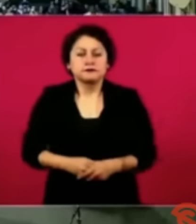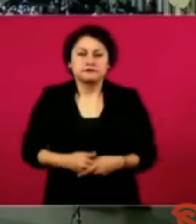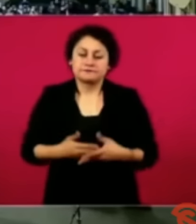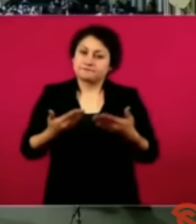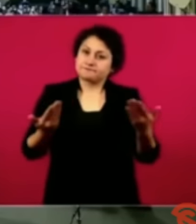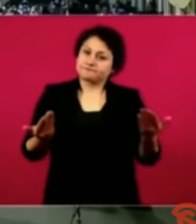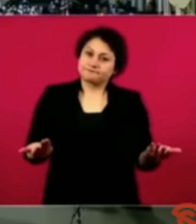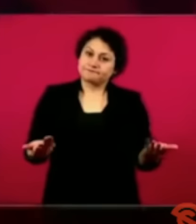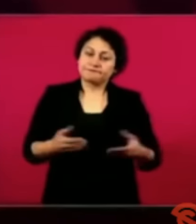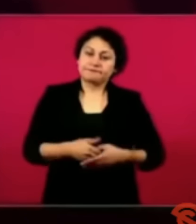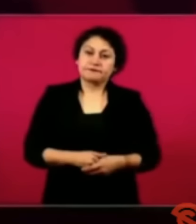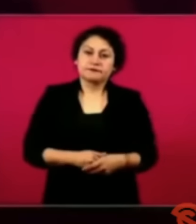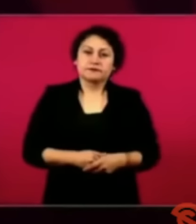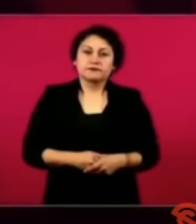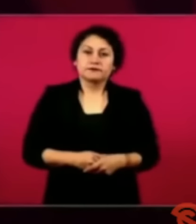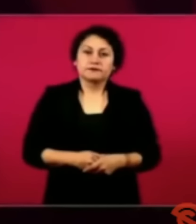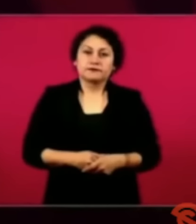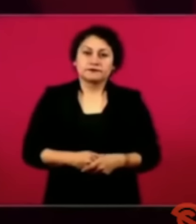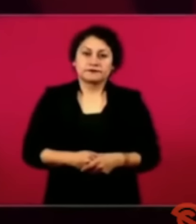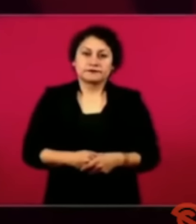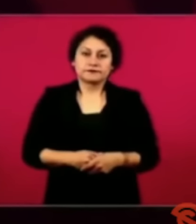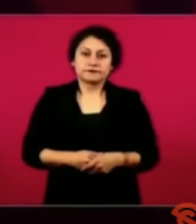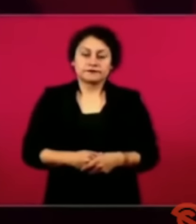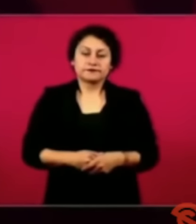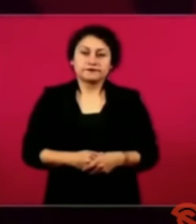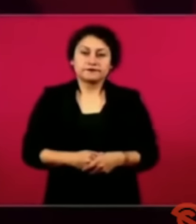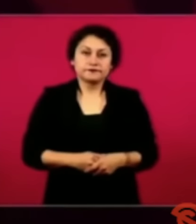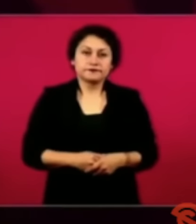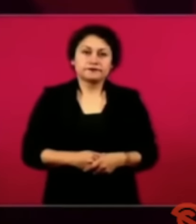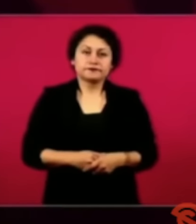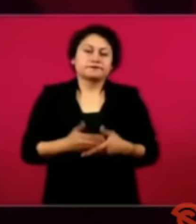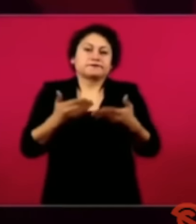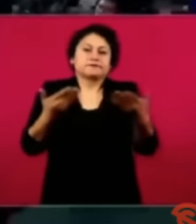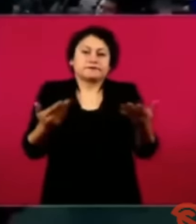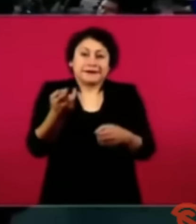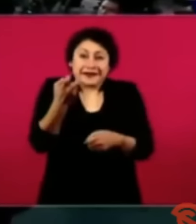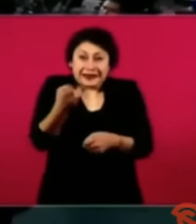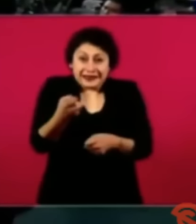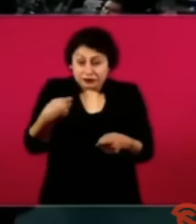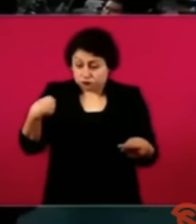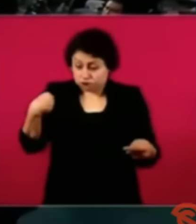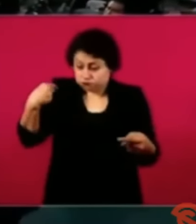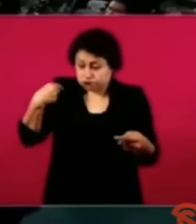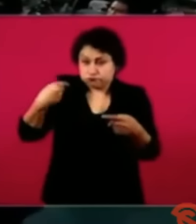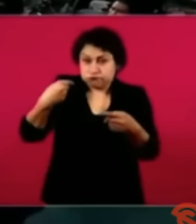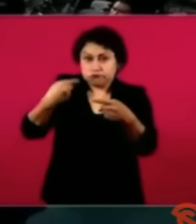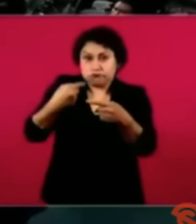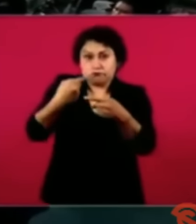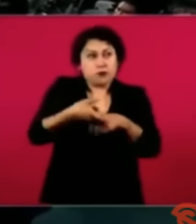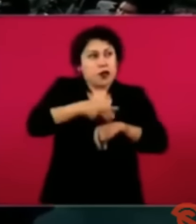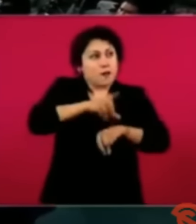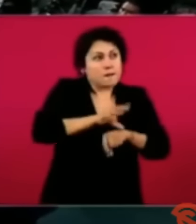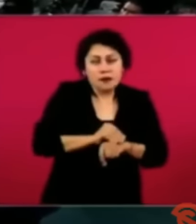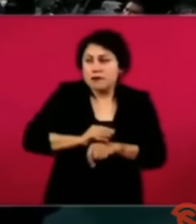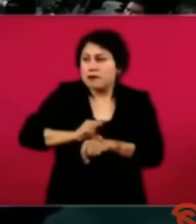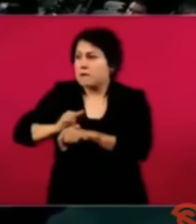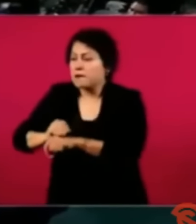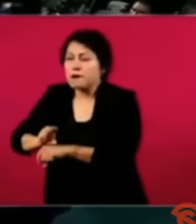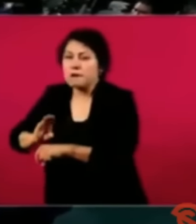Gracias a estas oportunidades es que muchos